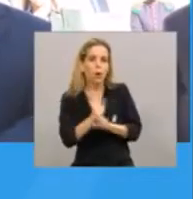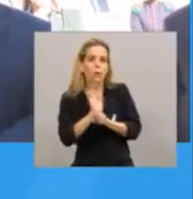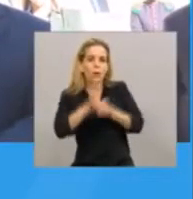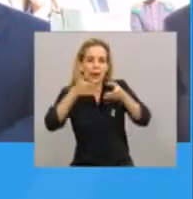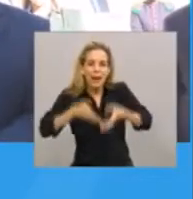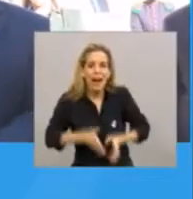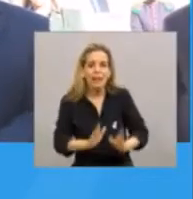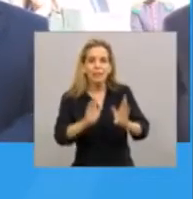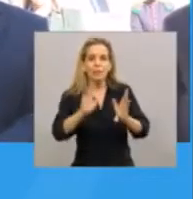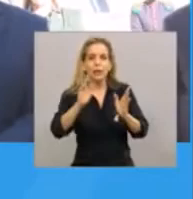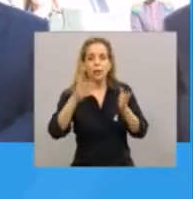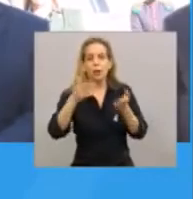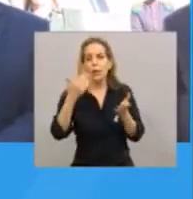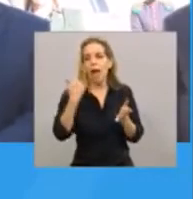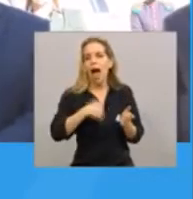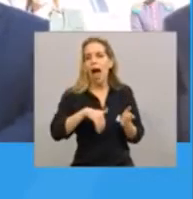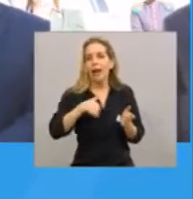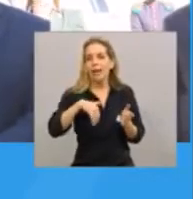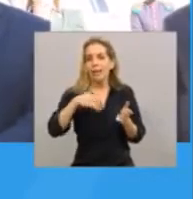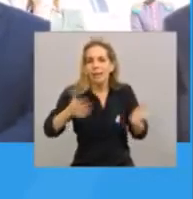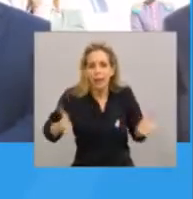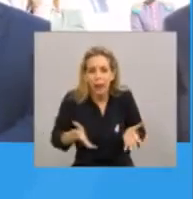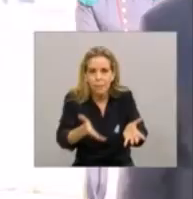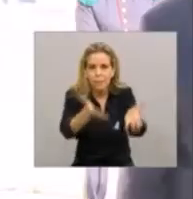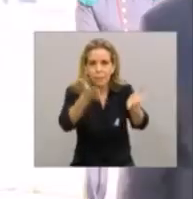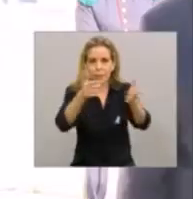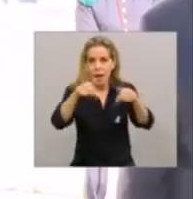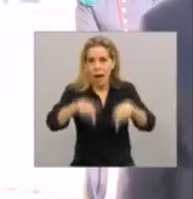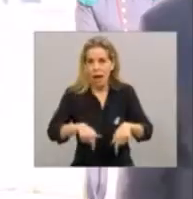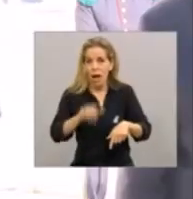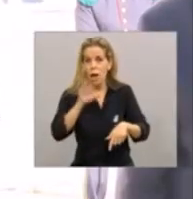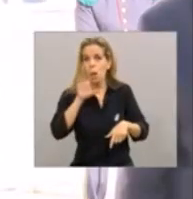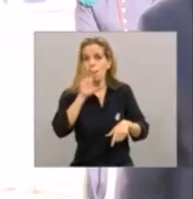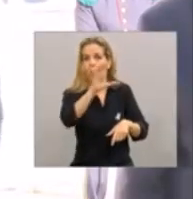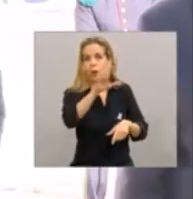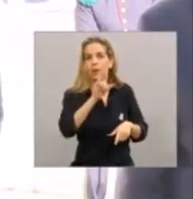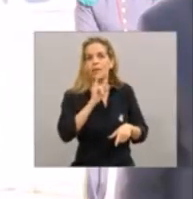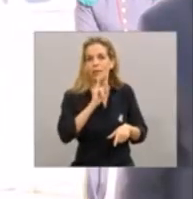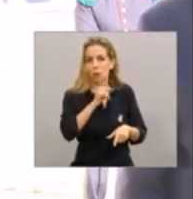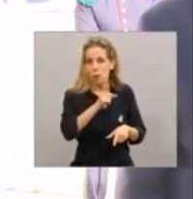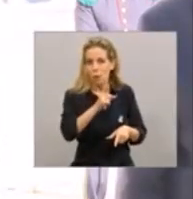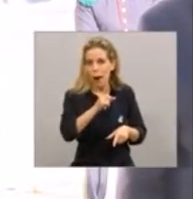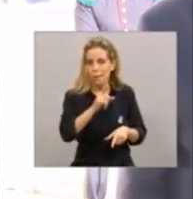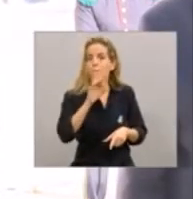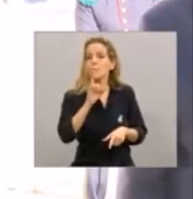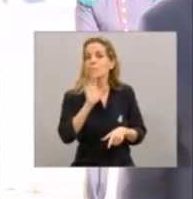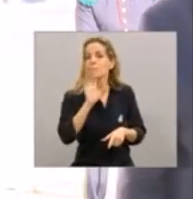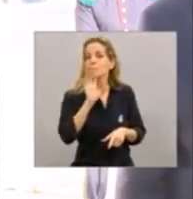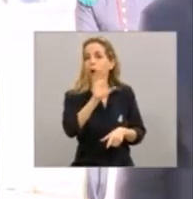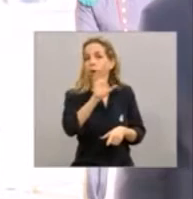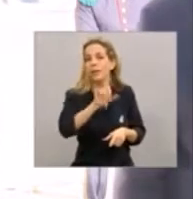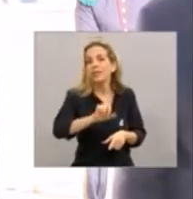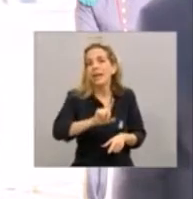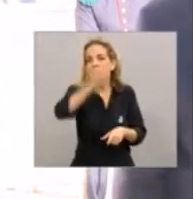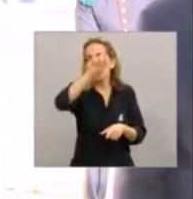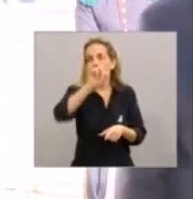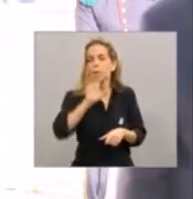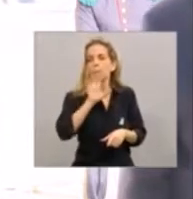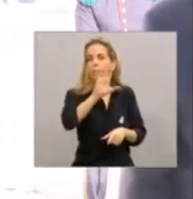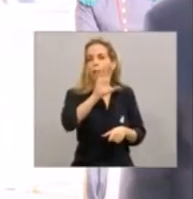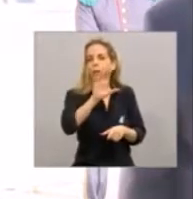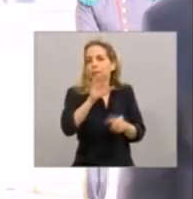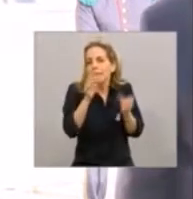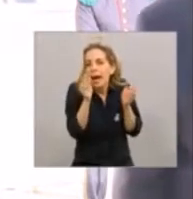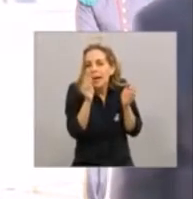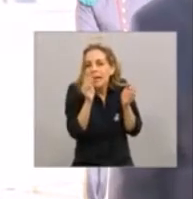en el interior de la argentina aquí desde el norte desde la provincia más chiquita